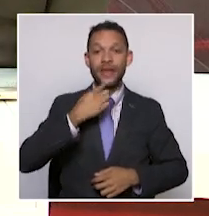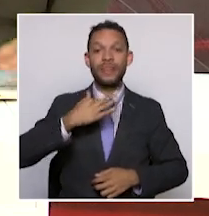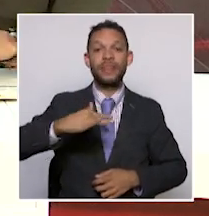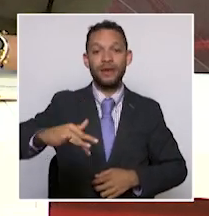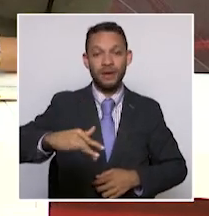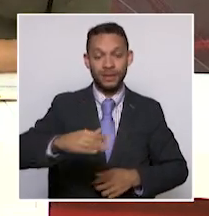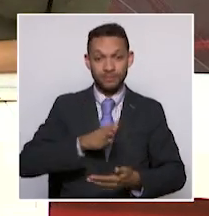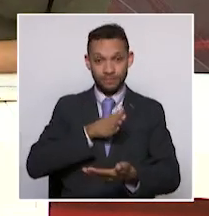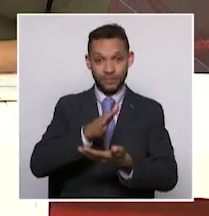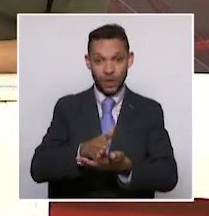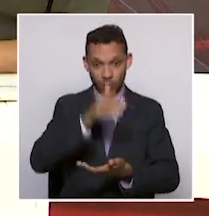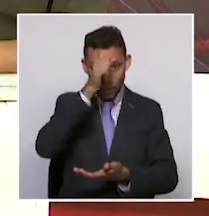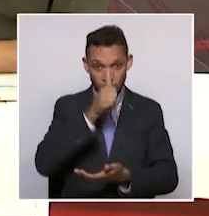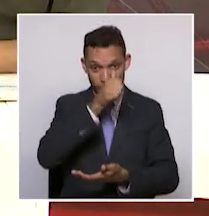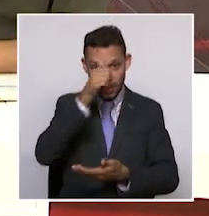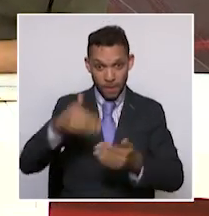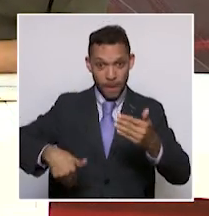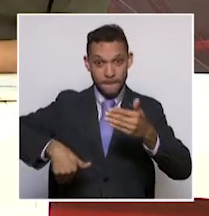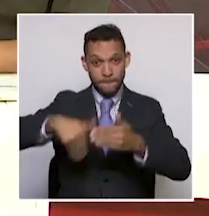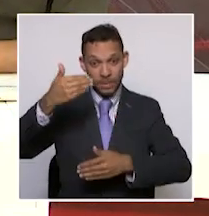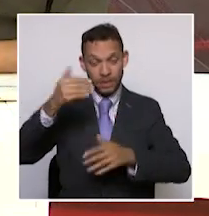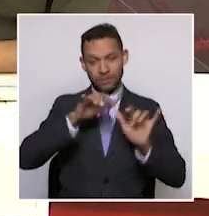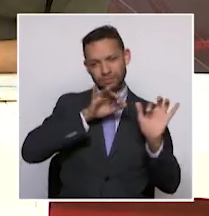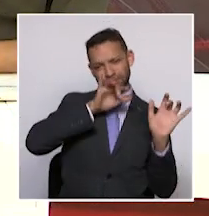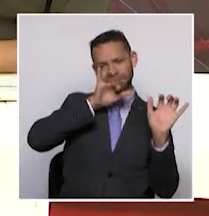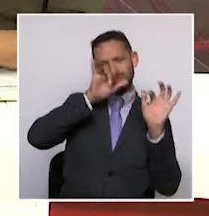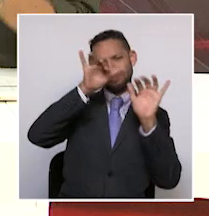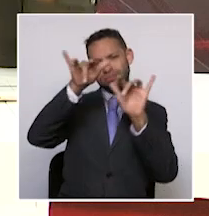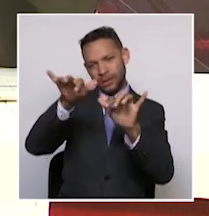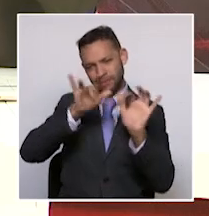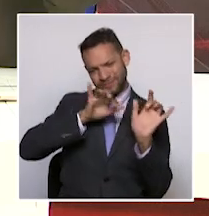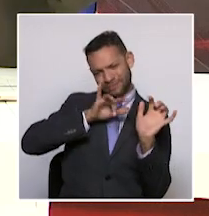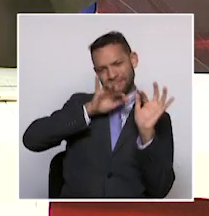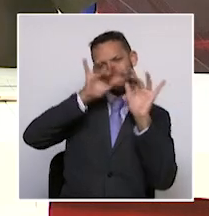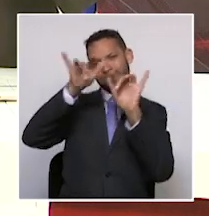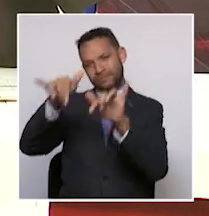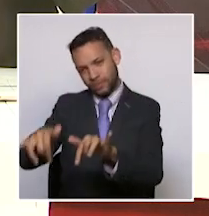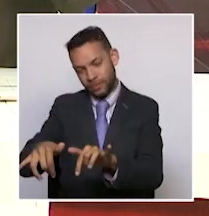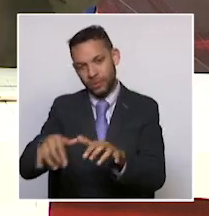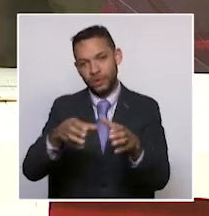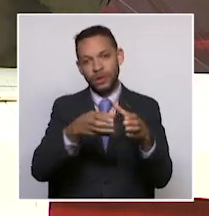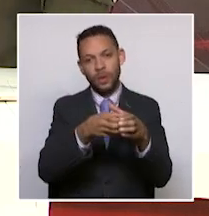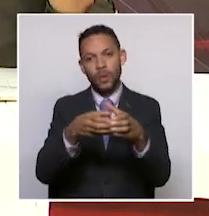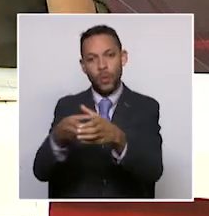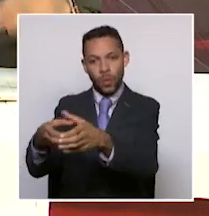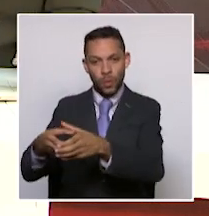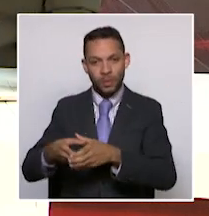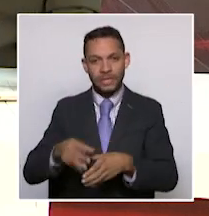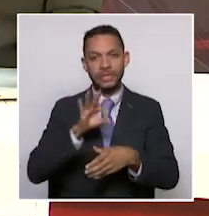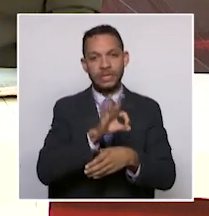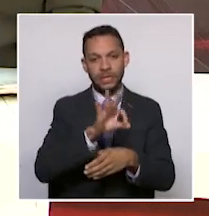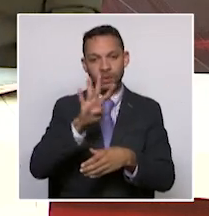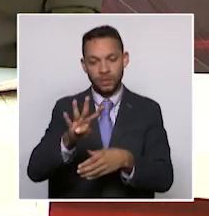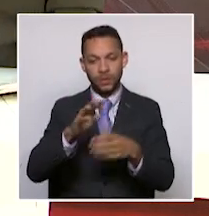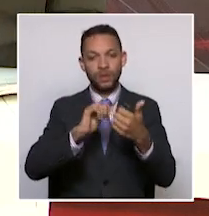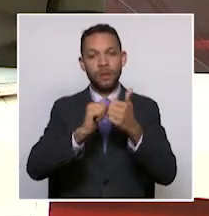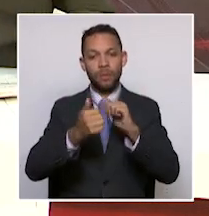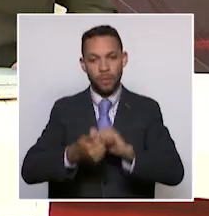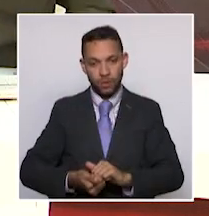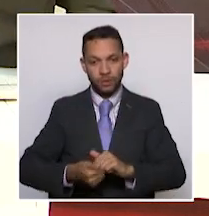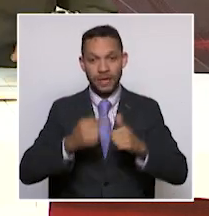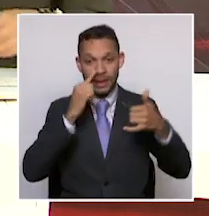el domingo, será la inauguración, en menos de 72 horas. Serán en total 34 deportes. Colombia ha